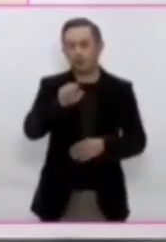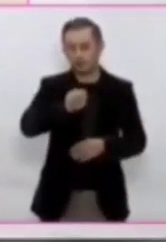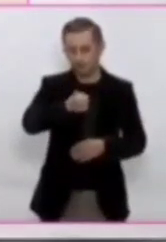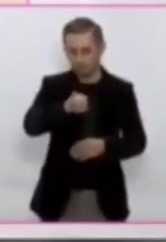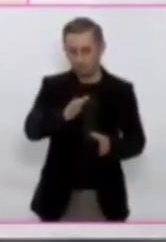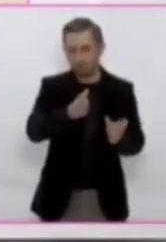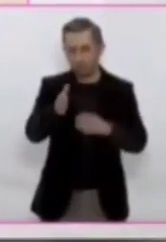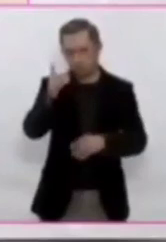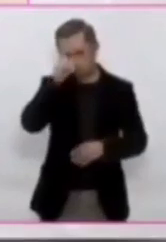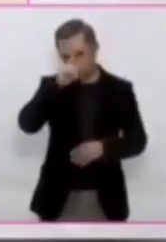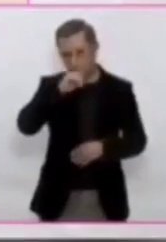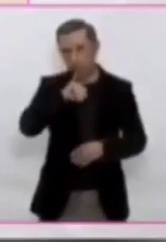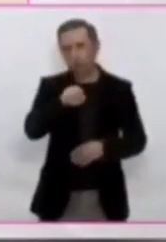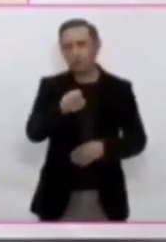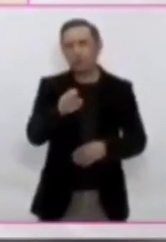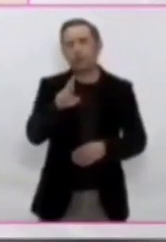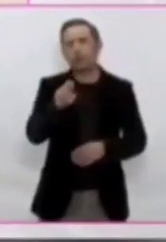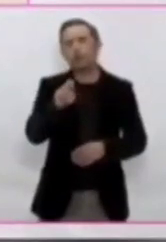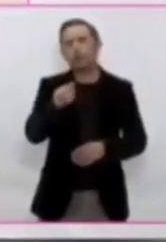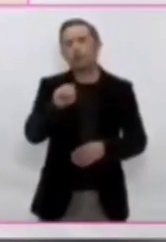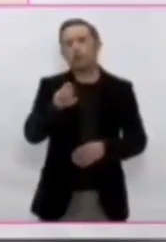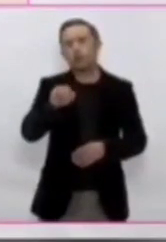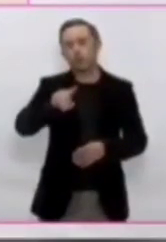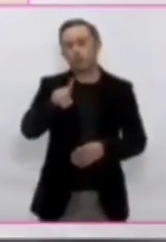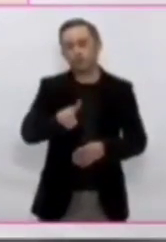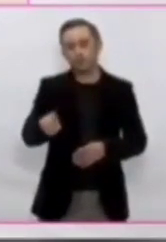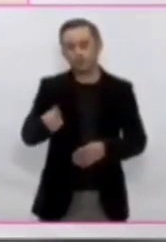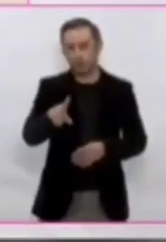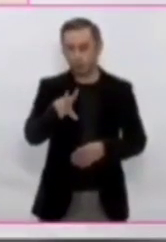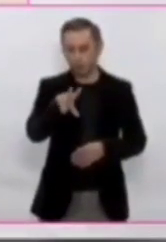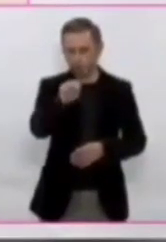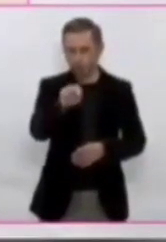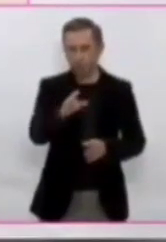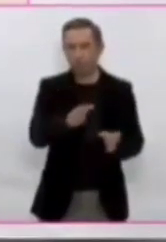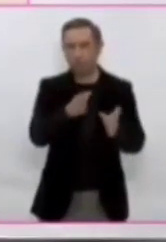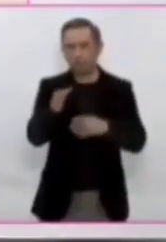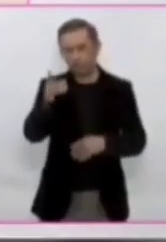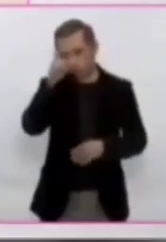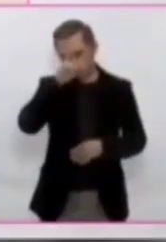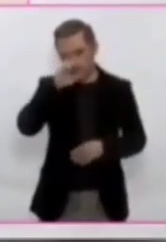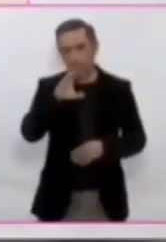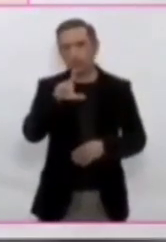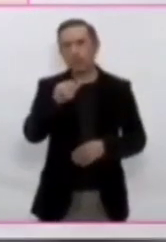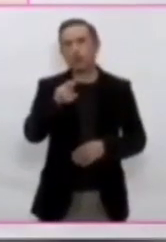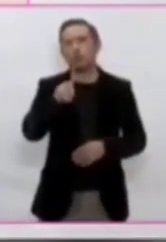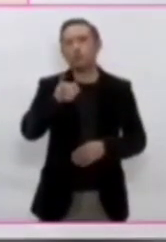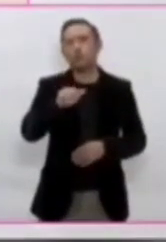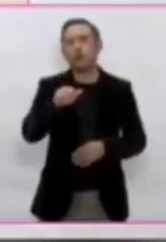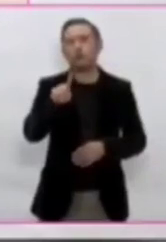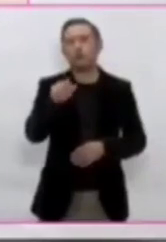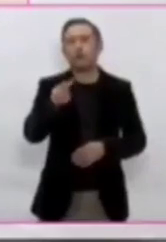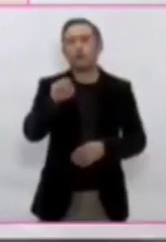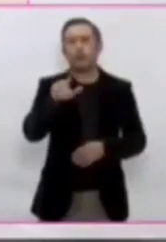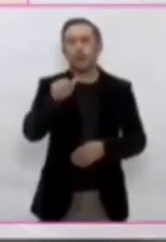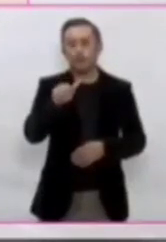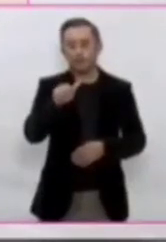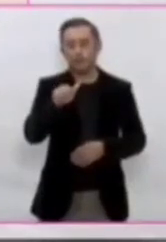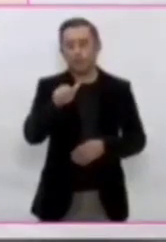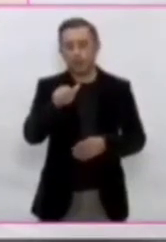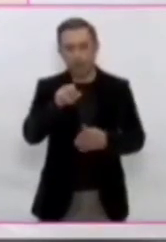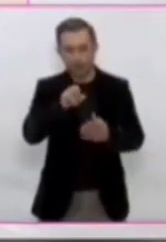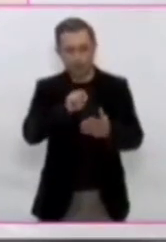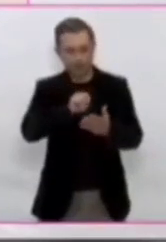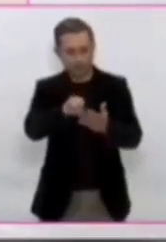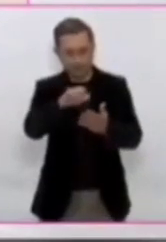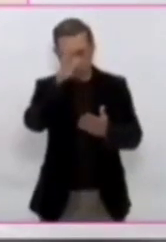Consejero José Roberto Ruiz. En contra. Consejera Claudia Zavala. A favor con las precisiones